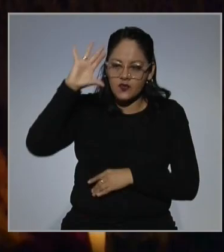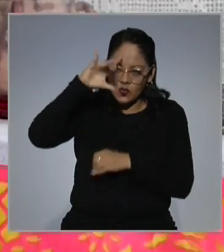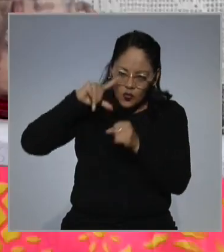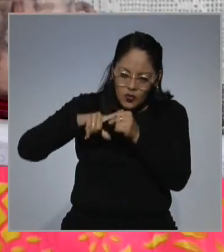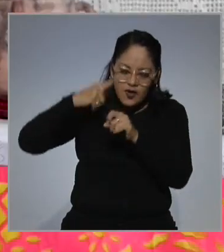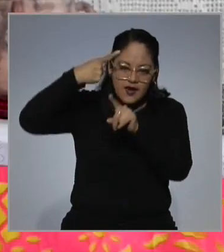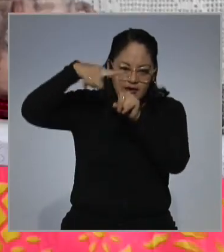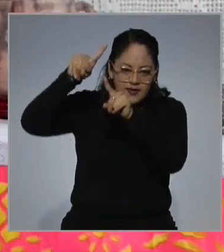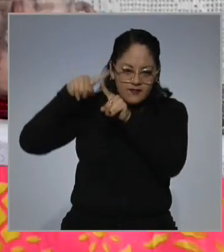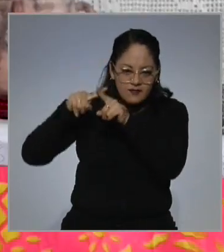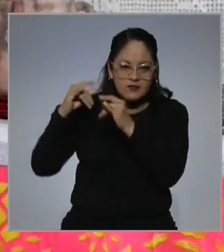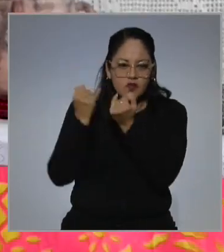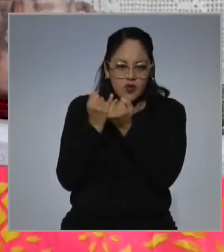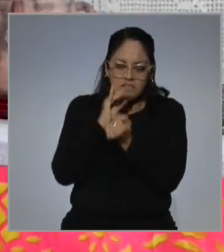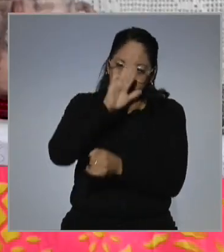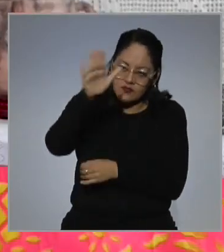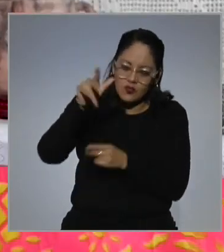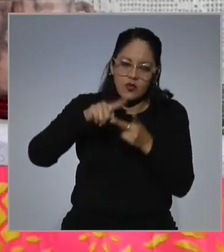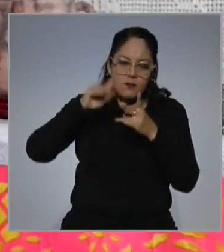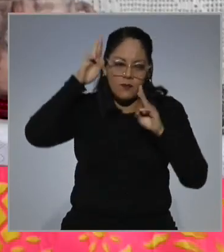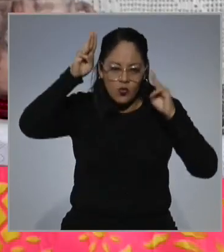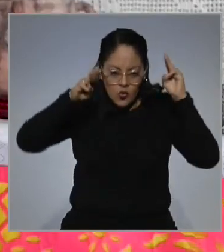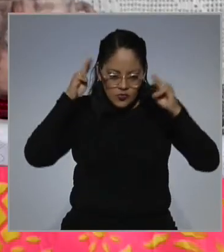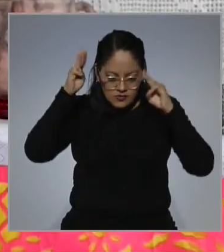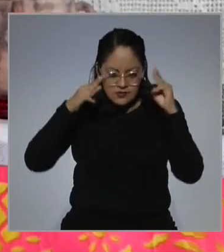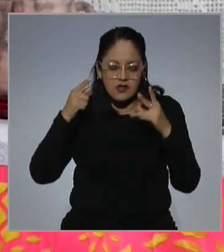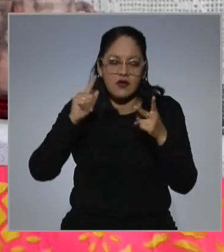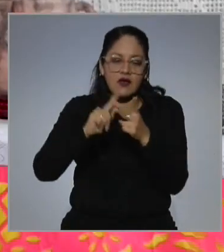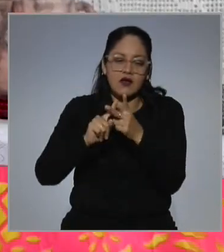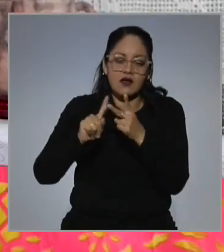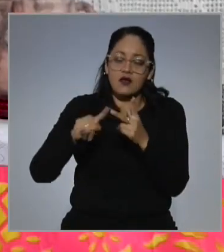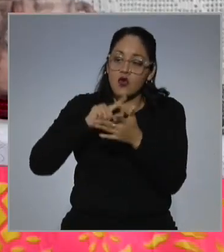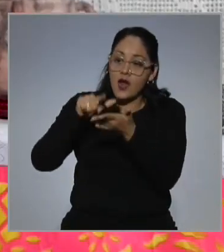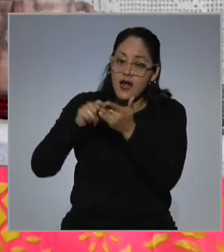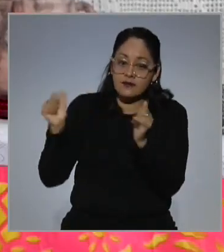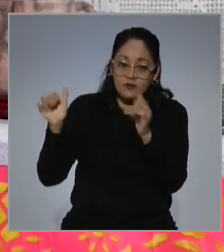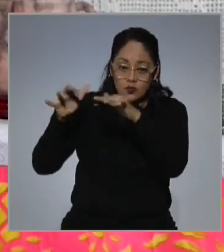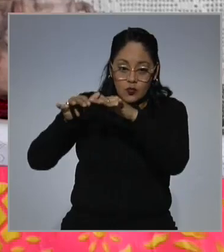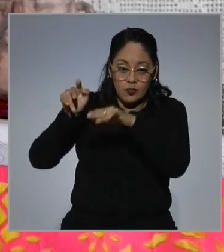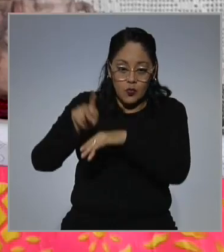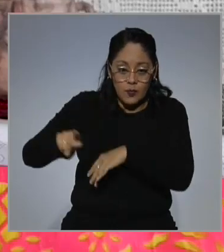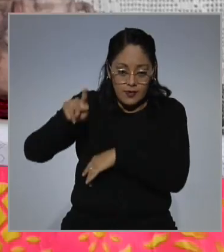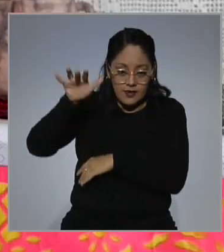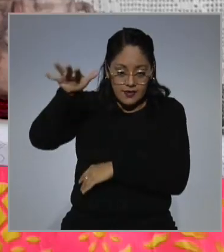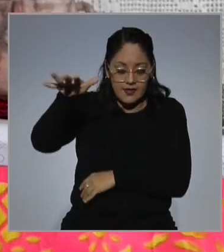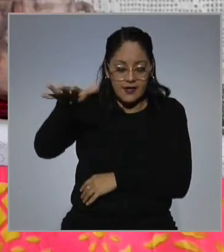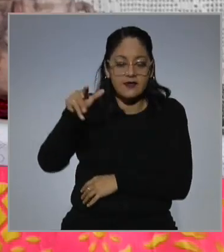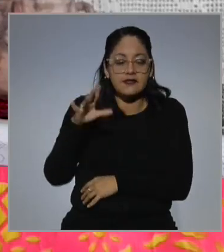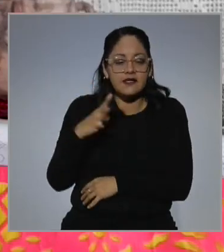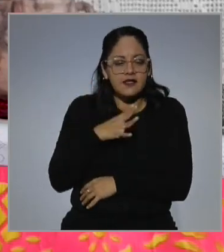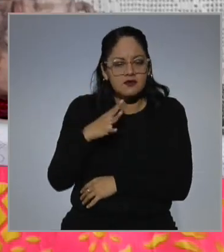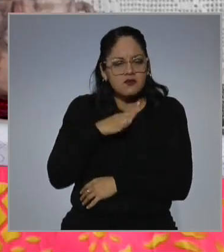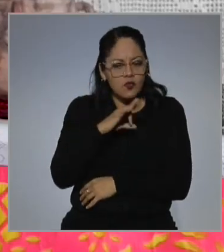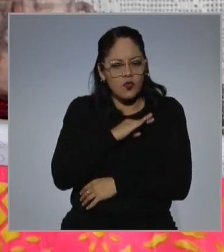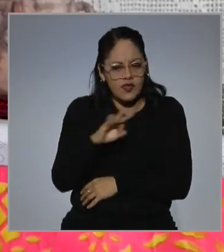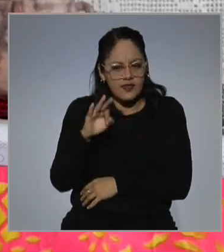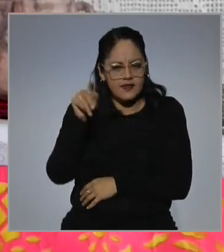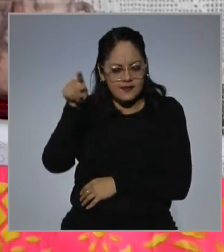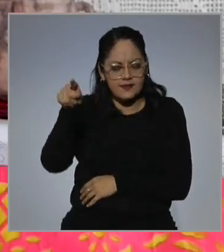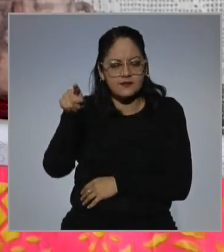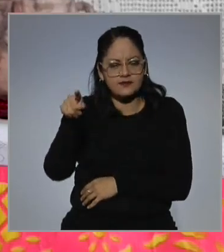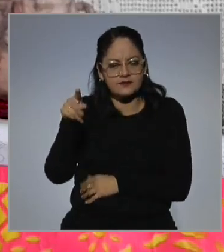culturales principalmente, ¿no? Como museos, por ejemplo, espacios públicos en donde se pueden hacer este